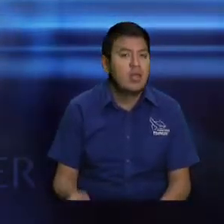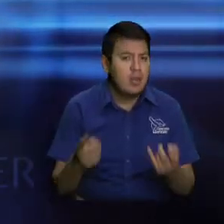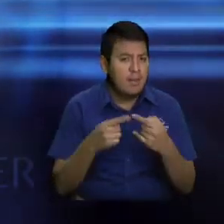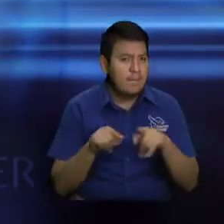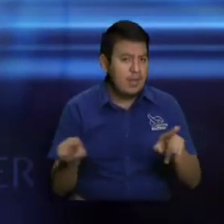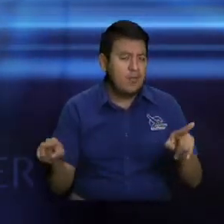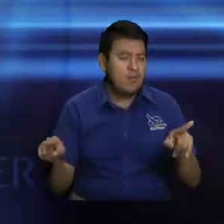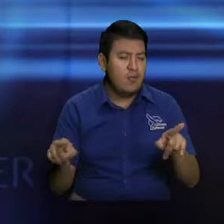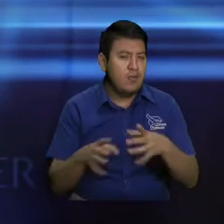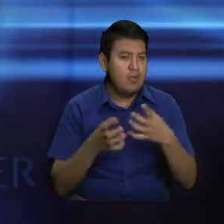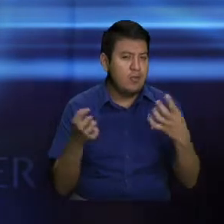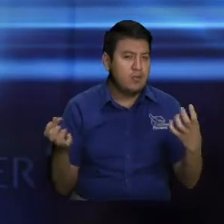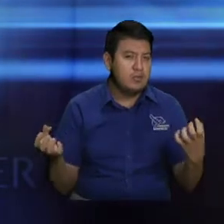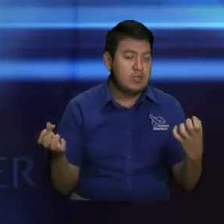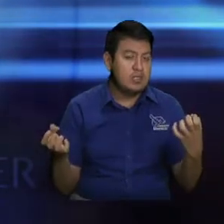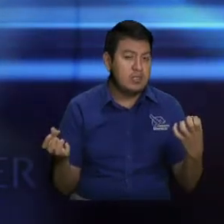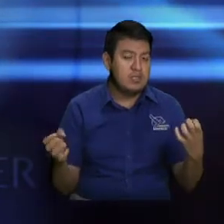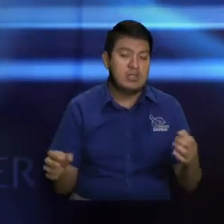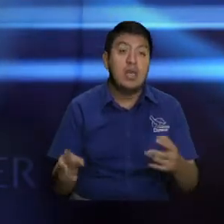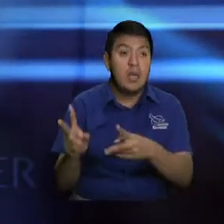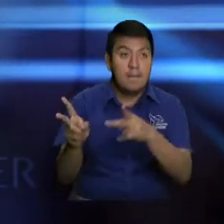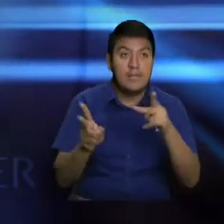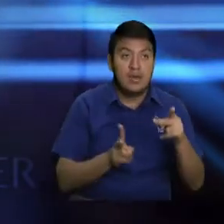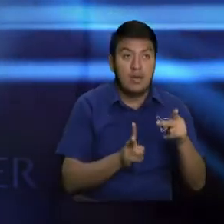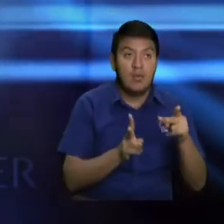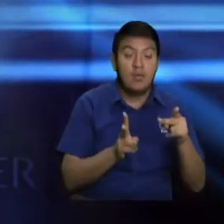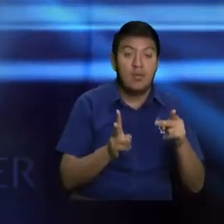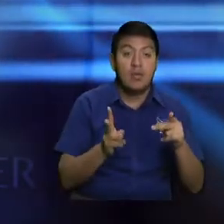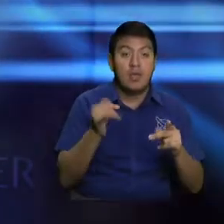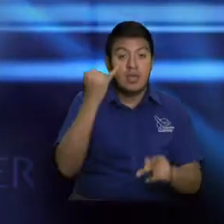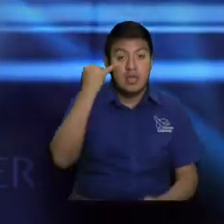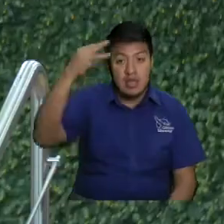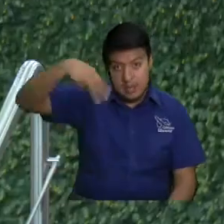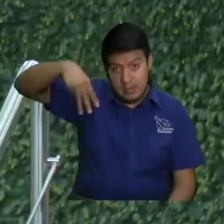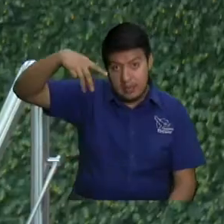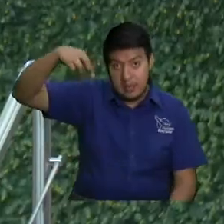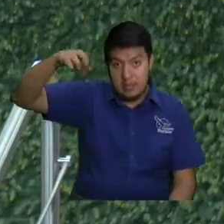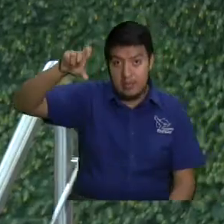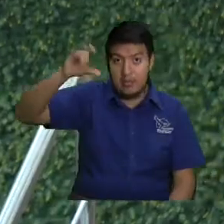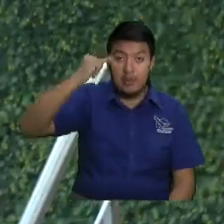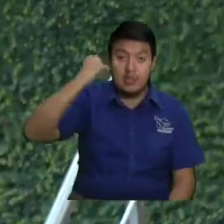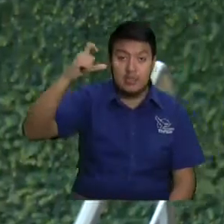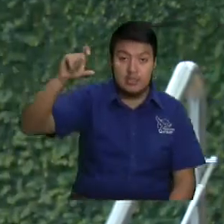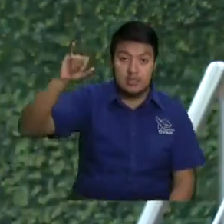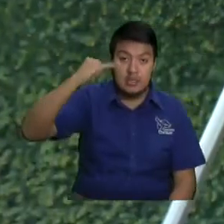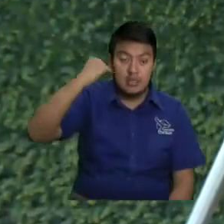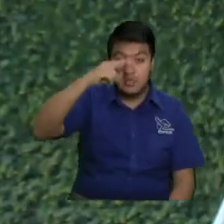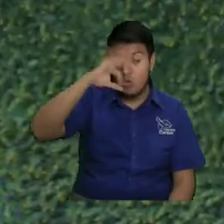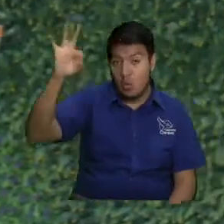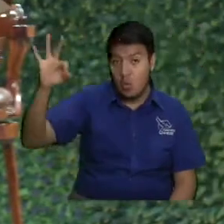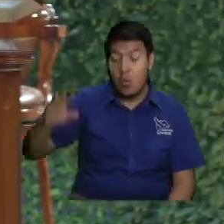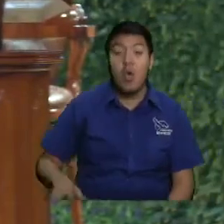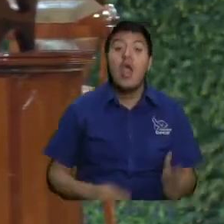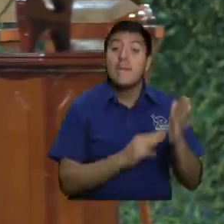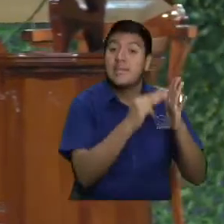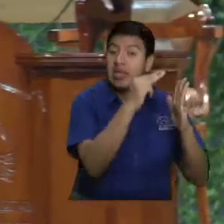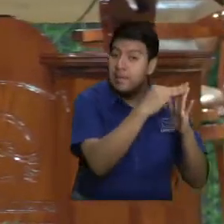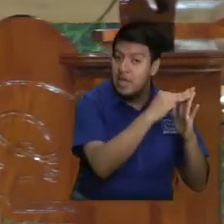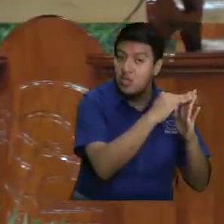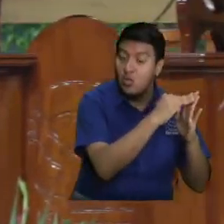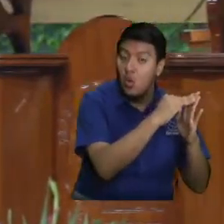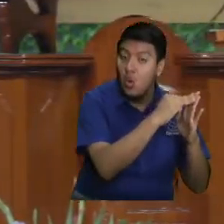Pero entonces viene lo implícito. Lo implícito tendría que ser el mandamiento